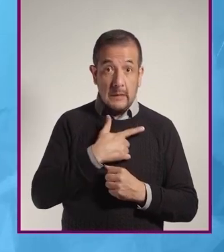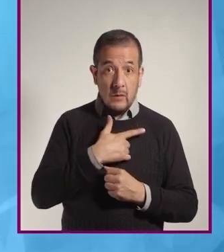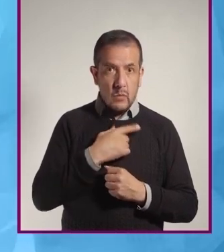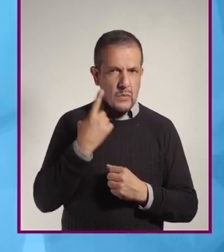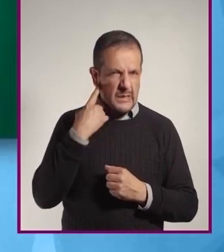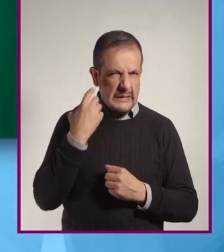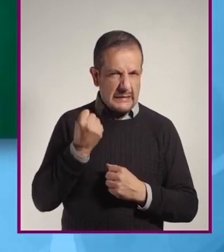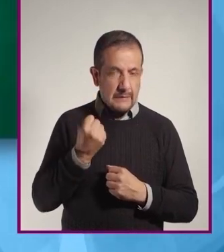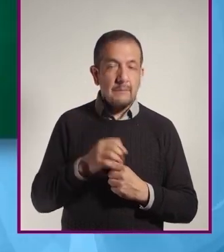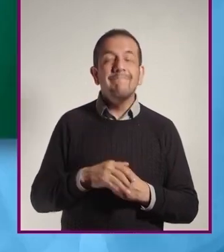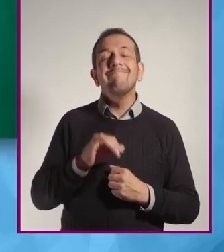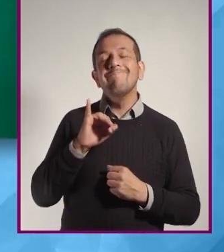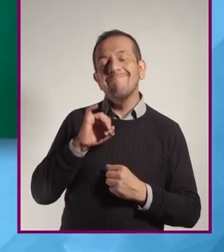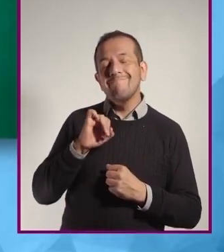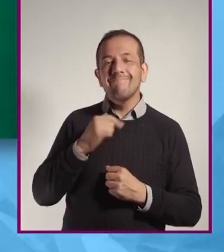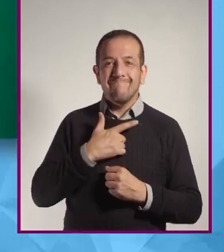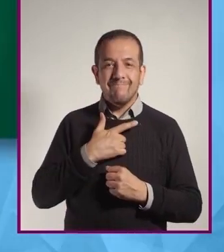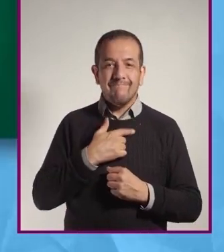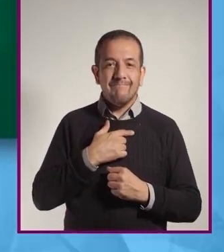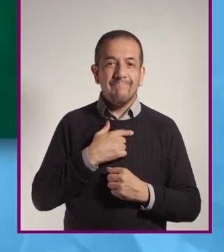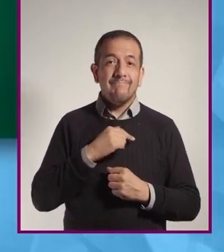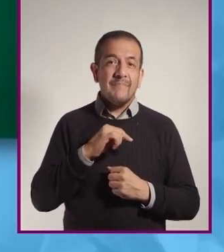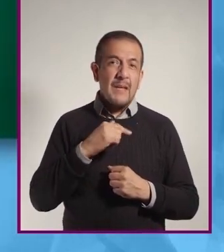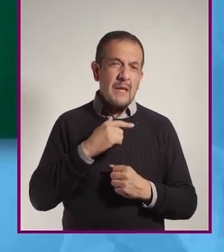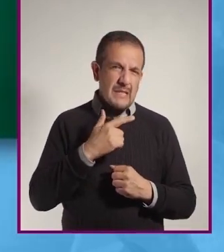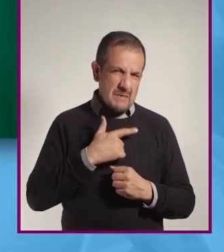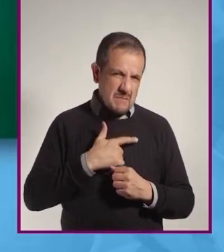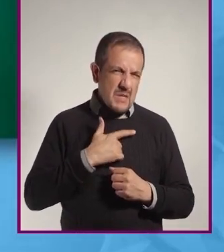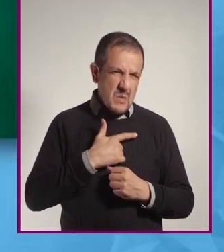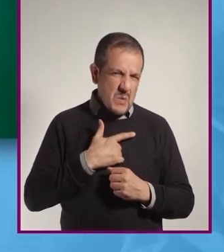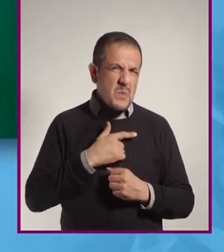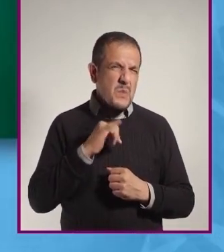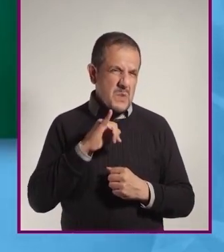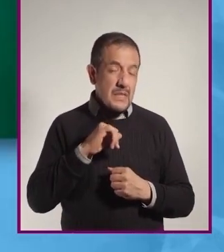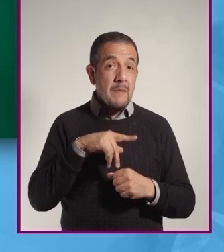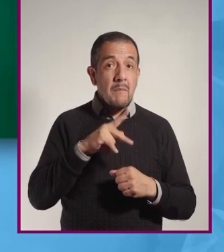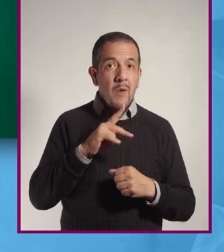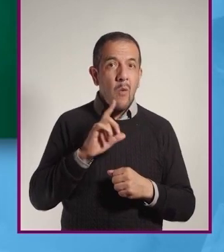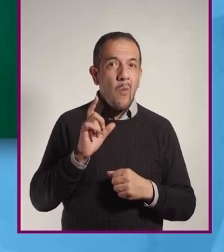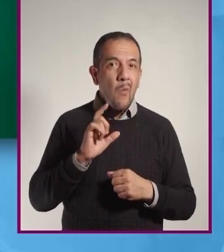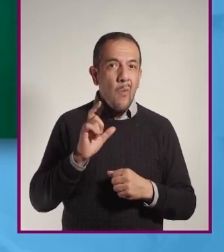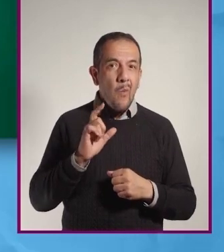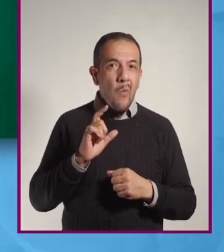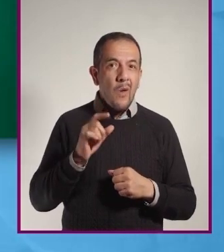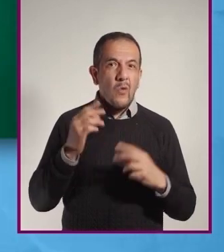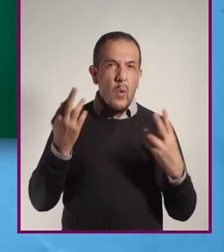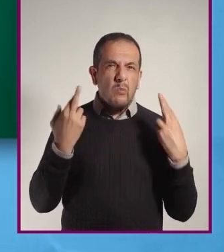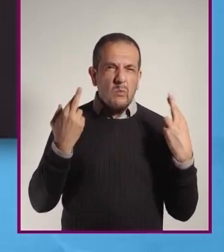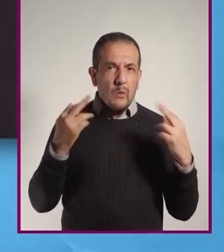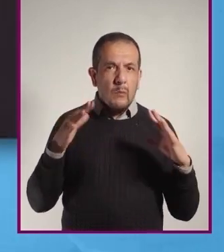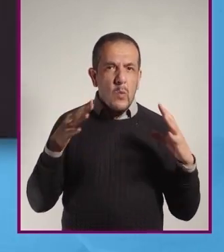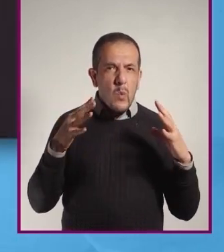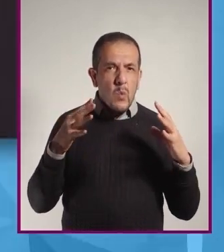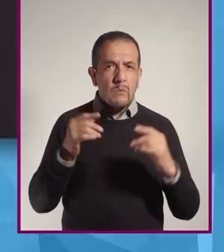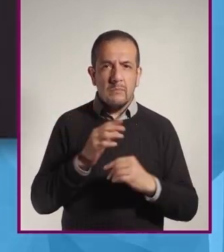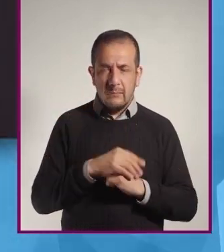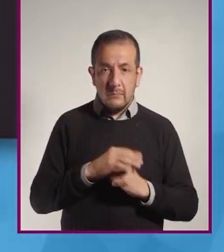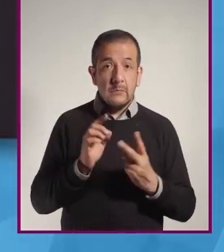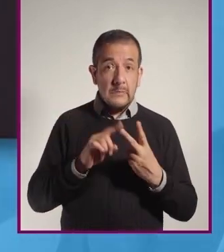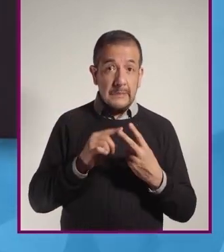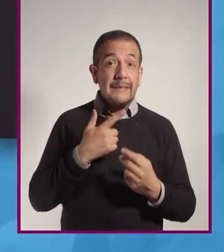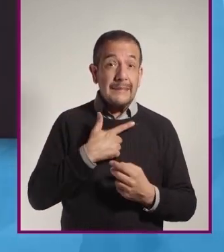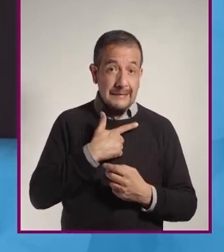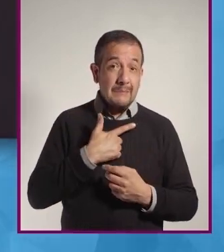gusta? Sí. ¿Te gusta? Sí me gusta, pero cuando no suenan vibraciones. ¿Te